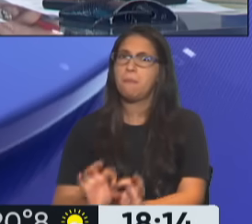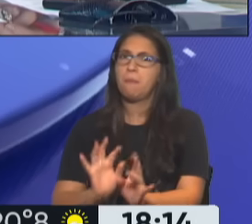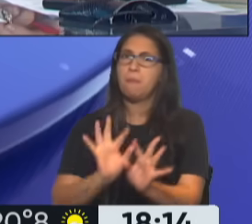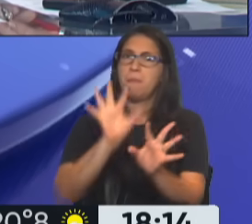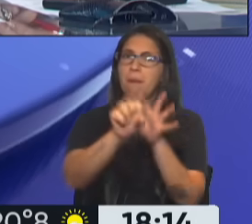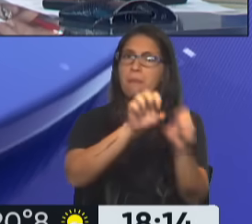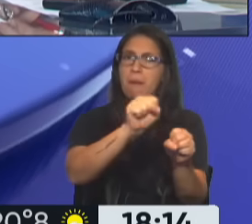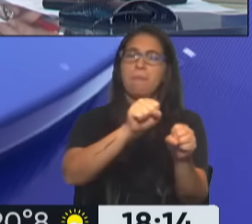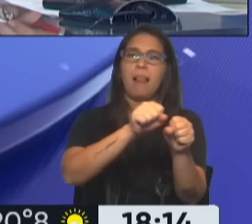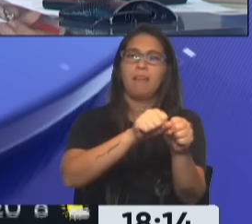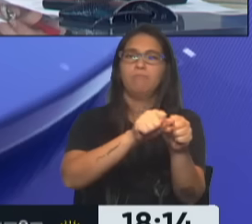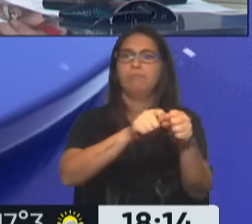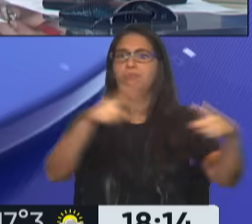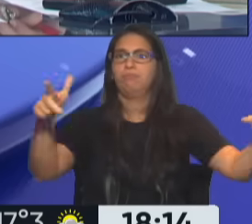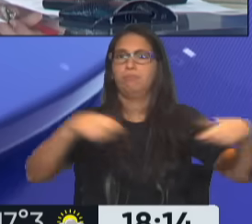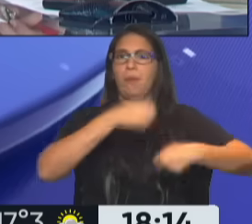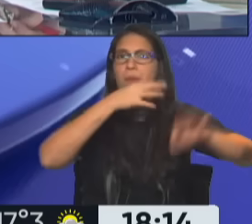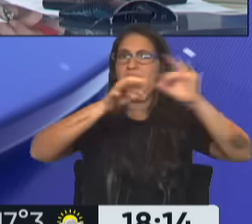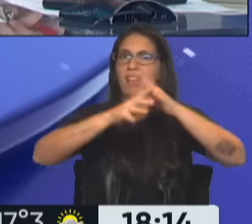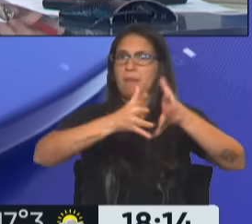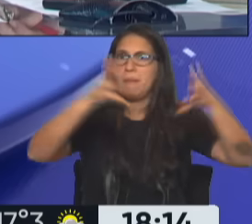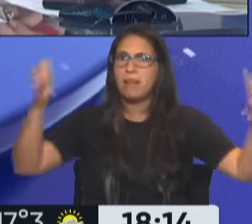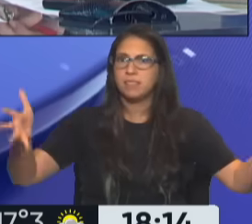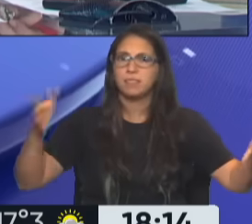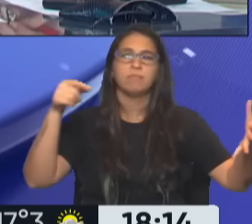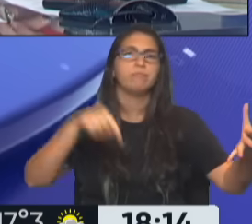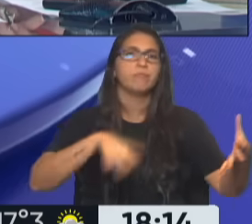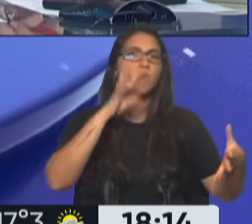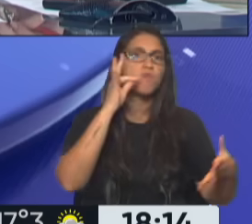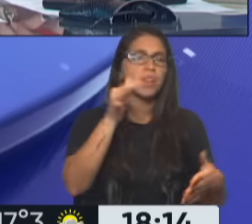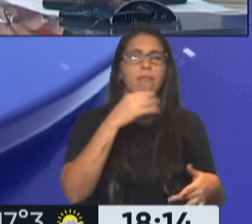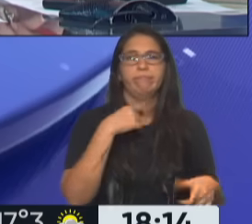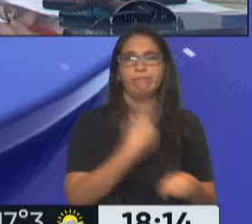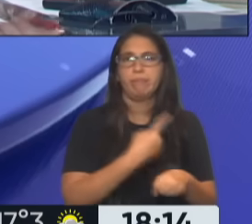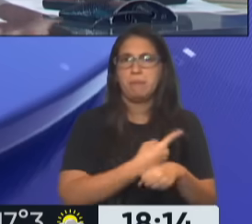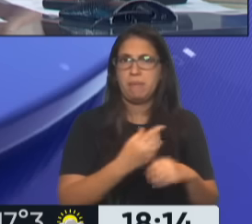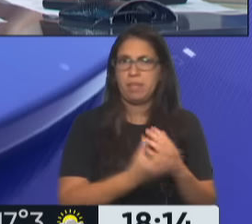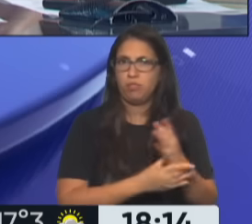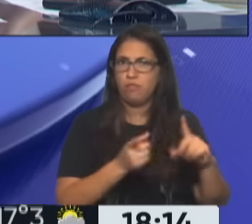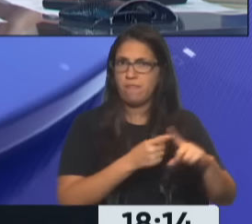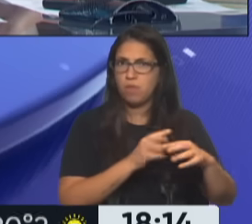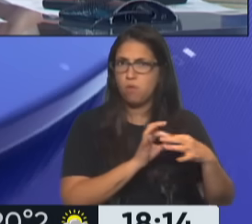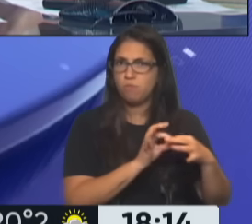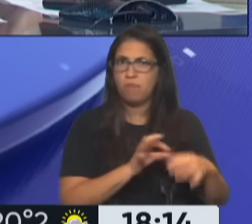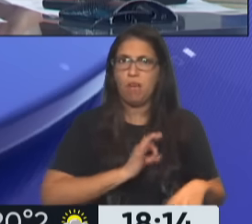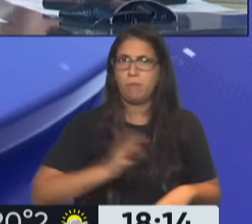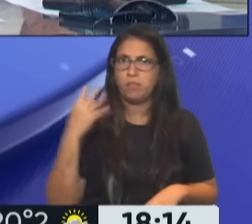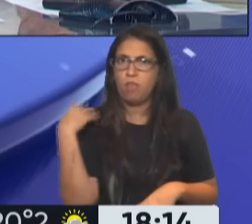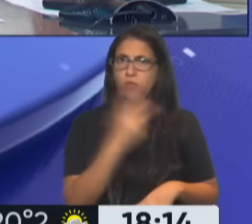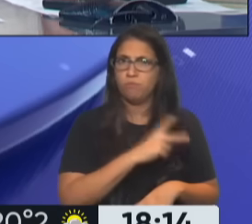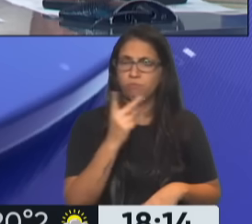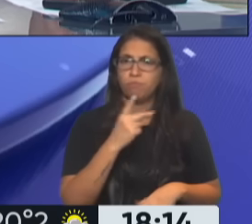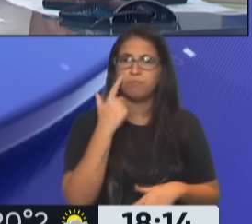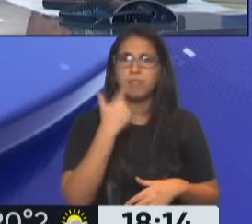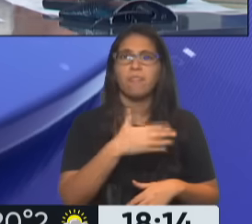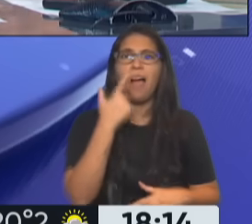resto de Europa. Y en Hungría, de hecho, con un buen vínculo con el premier Viktor Orbán, el año pasado anunciaron que se va a inaugurar